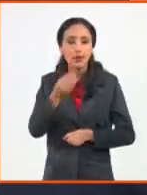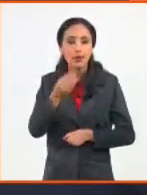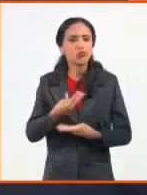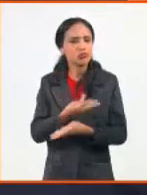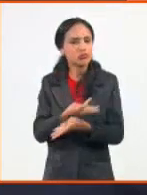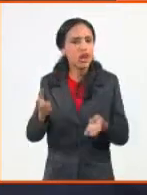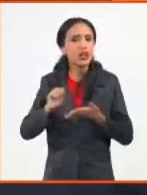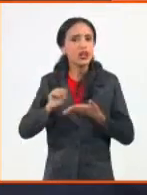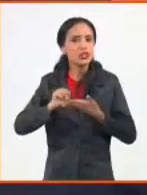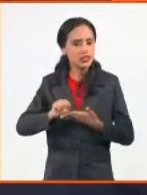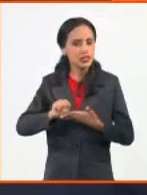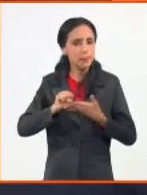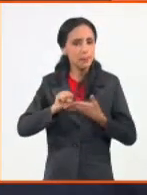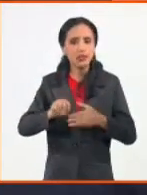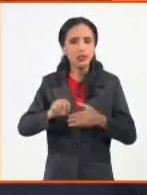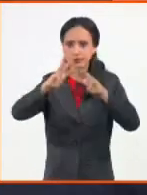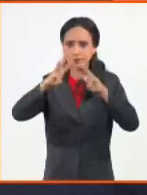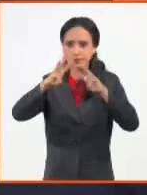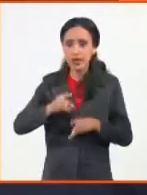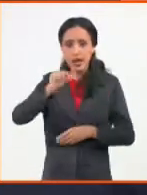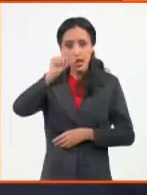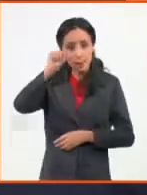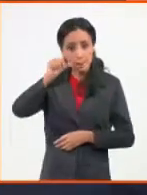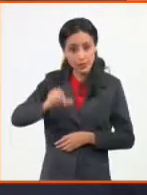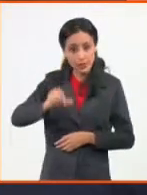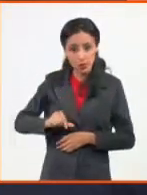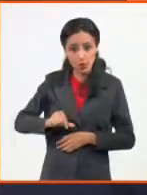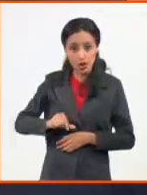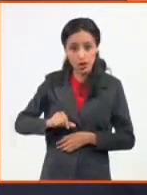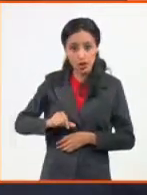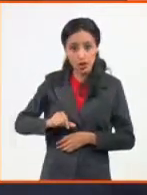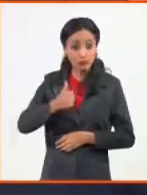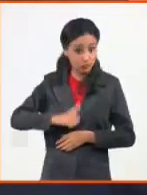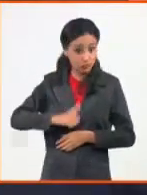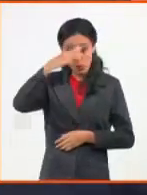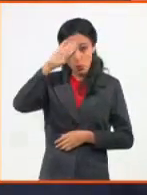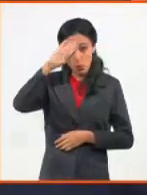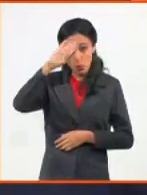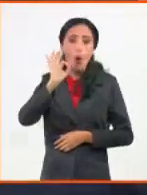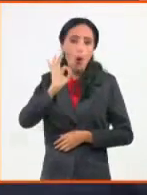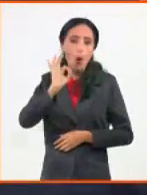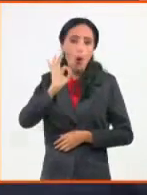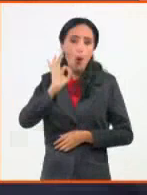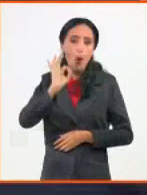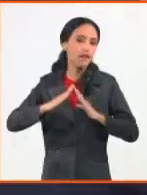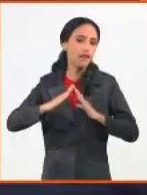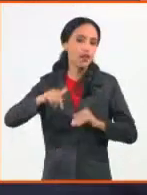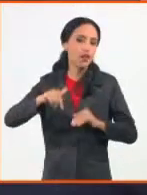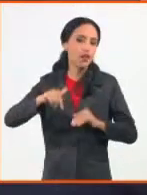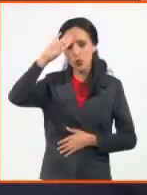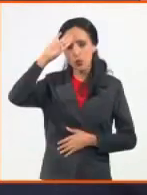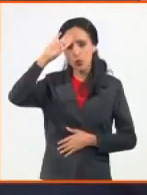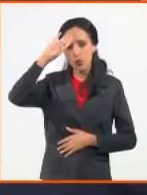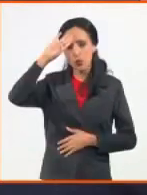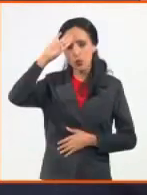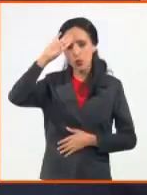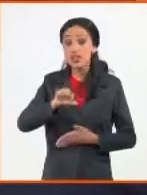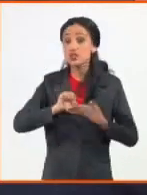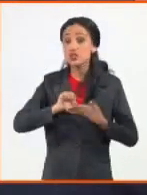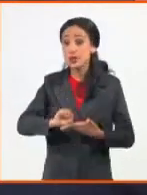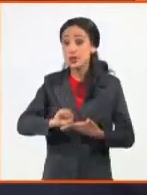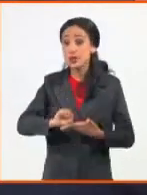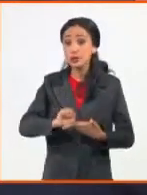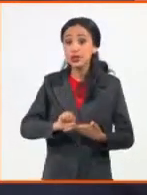jurídicas y naturales incluidos dentro de esa calidad de servicios los temas asociados a la